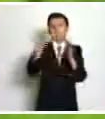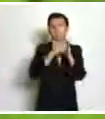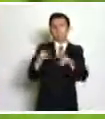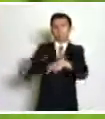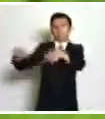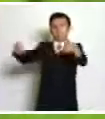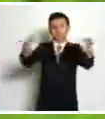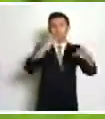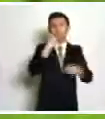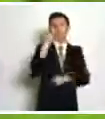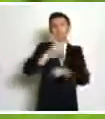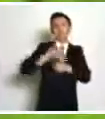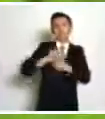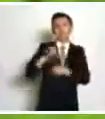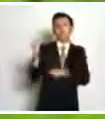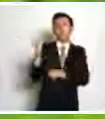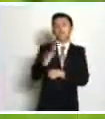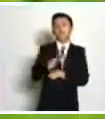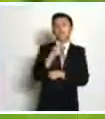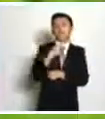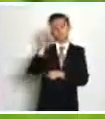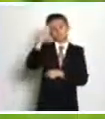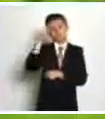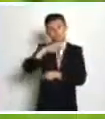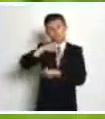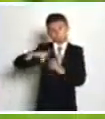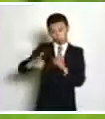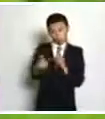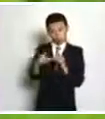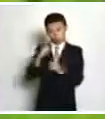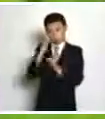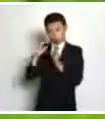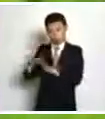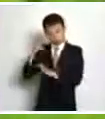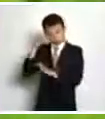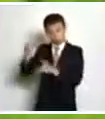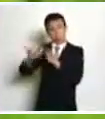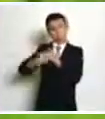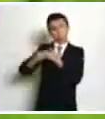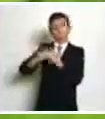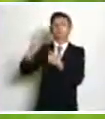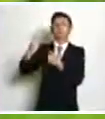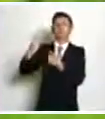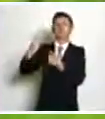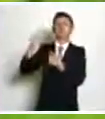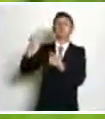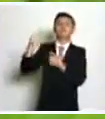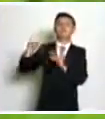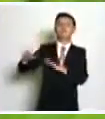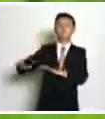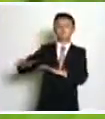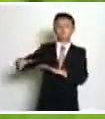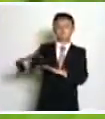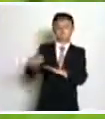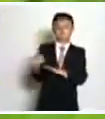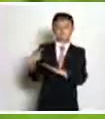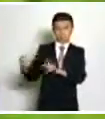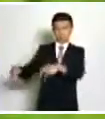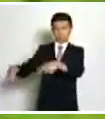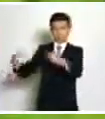de muertos, ahorita si yo dijera ya voy a ir guardando flor para tener una cierta cantidad para